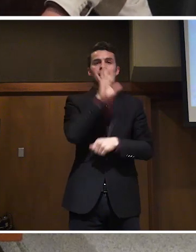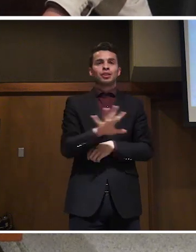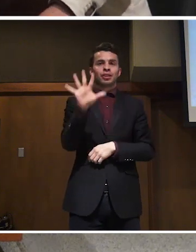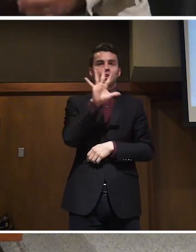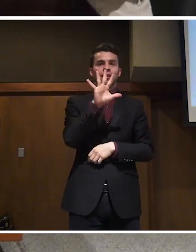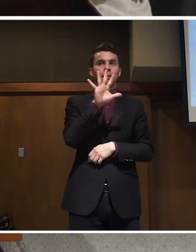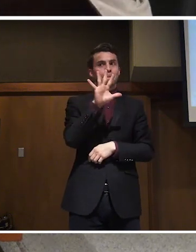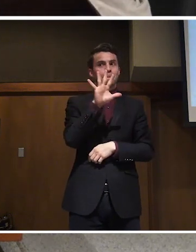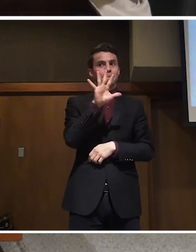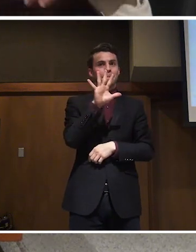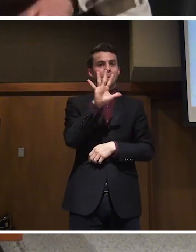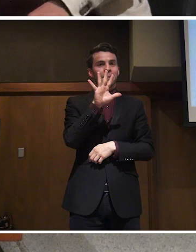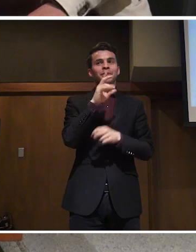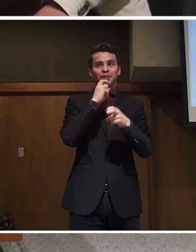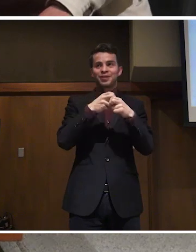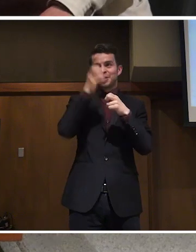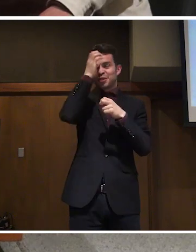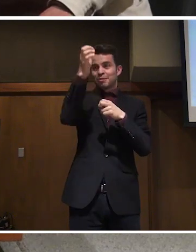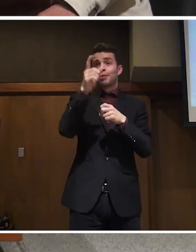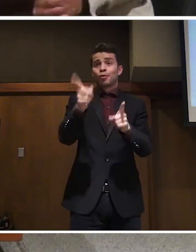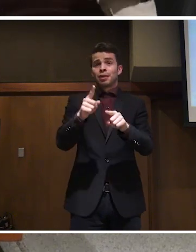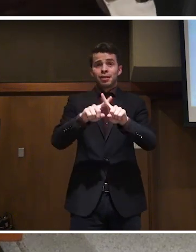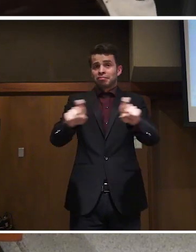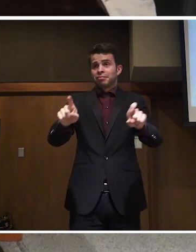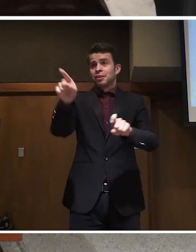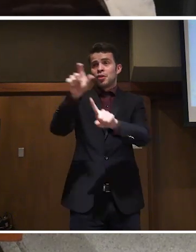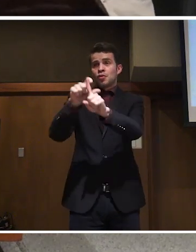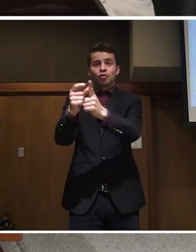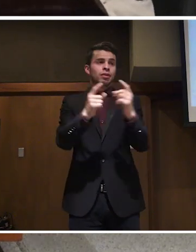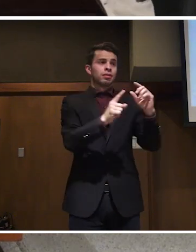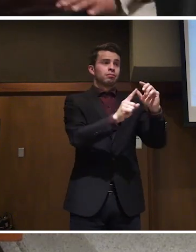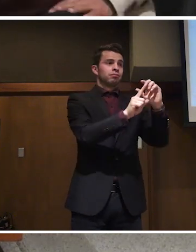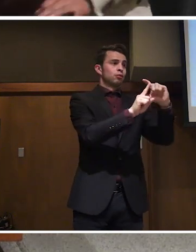en Colombia, teniendo en cuenta la diversidad cultural. Y uno de